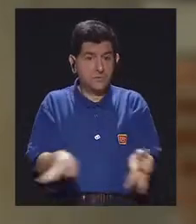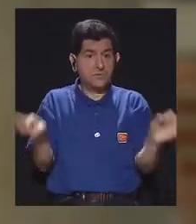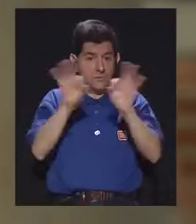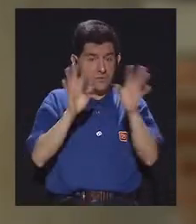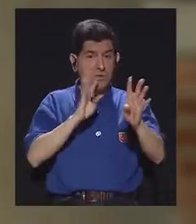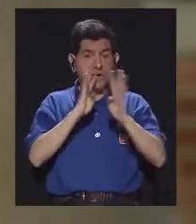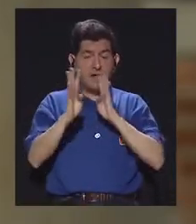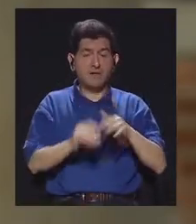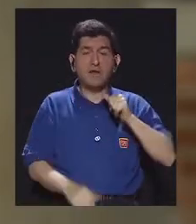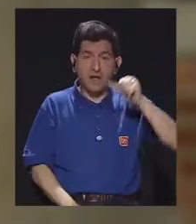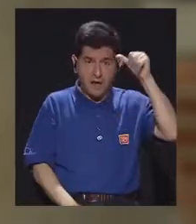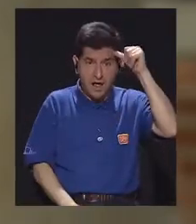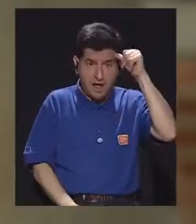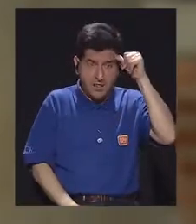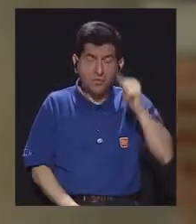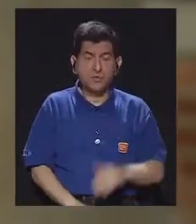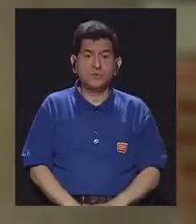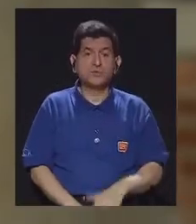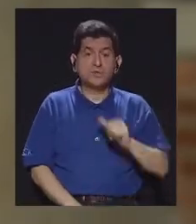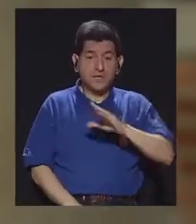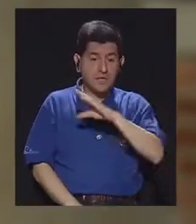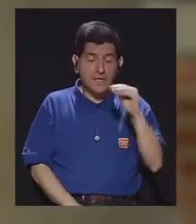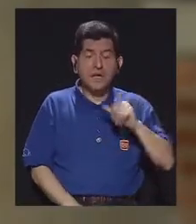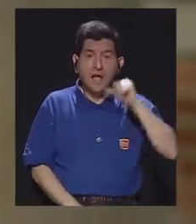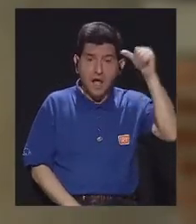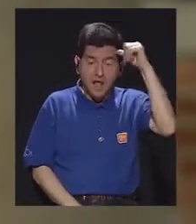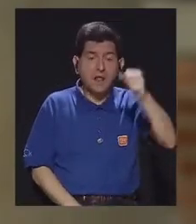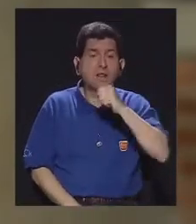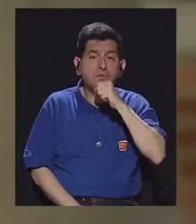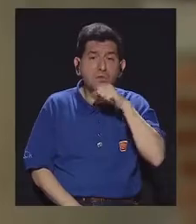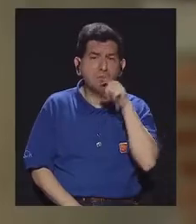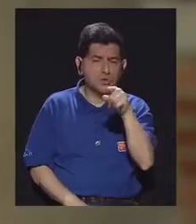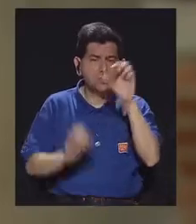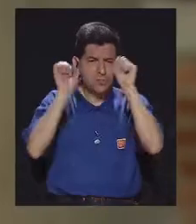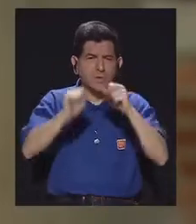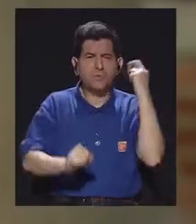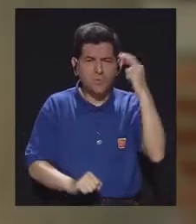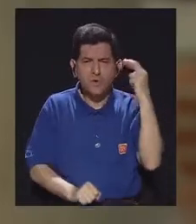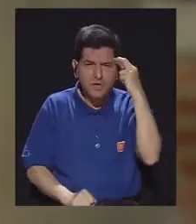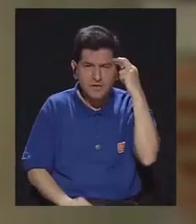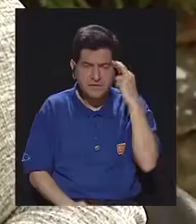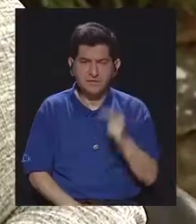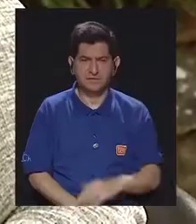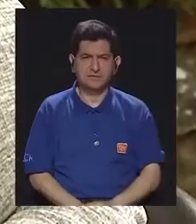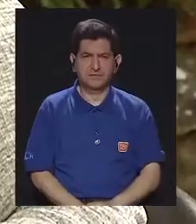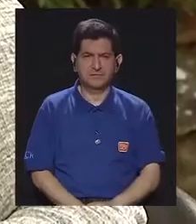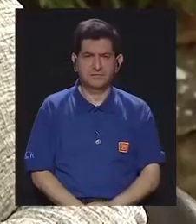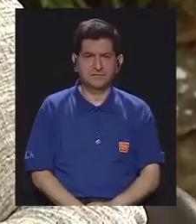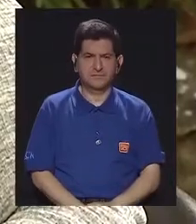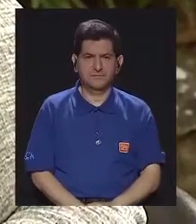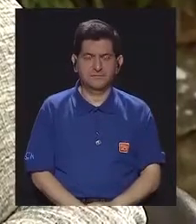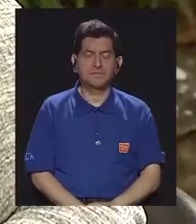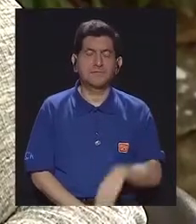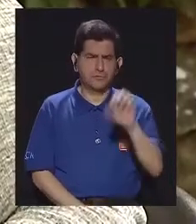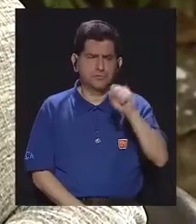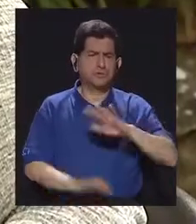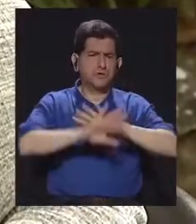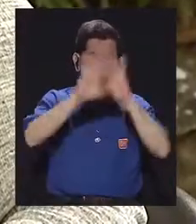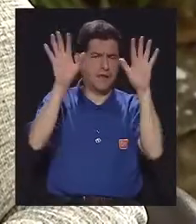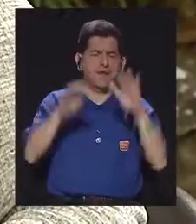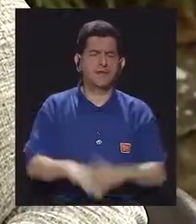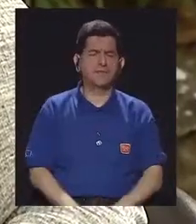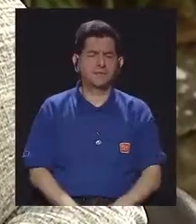¿verdad? De abocarnos en los adultos, estas personas adultas mayores. Y me gustaría que usted nos haga una reflexión también al respecto. Claro, muchísimas gracias.